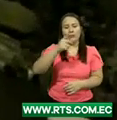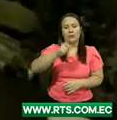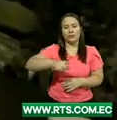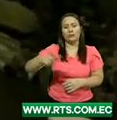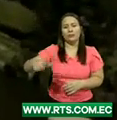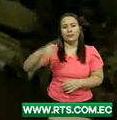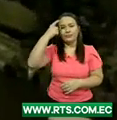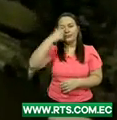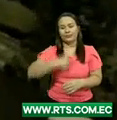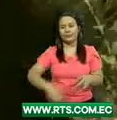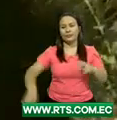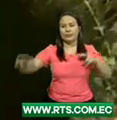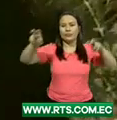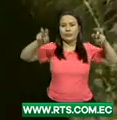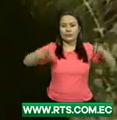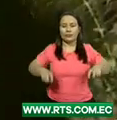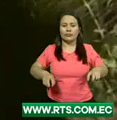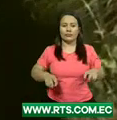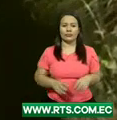ocupantes